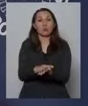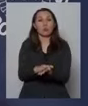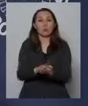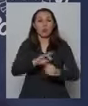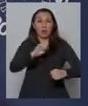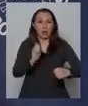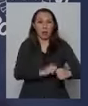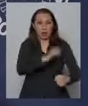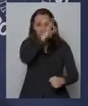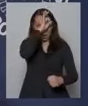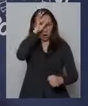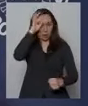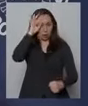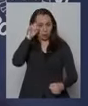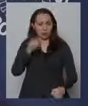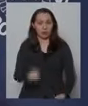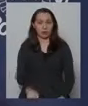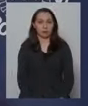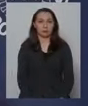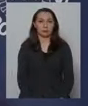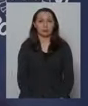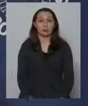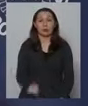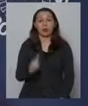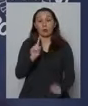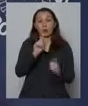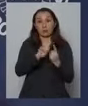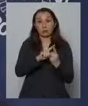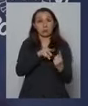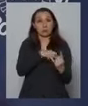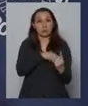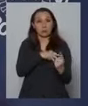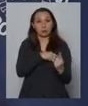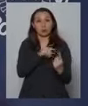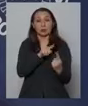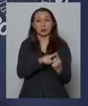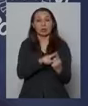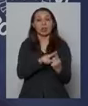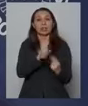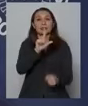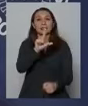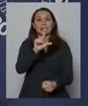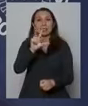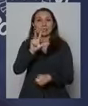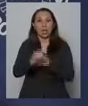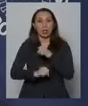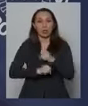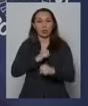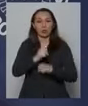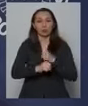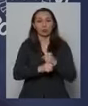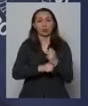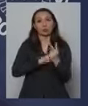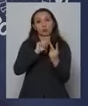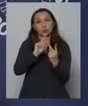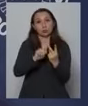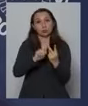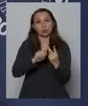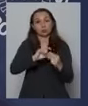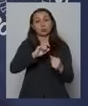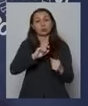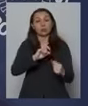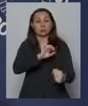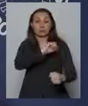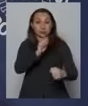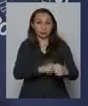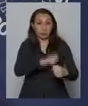de la Araucanía. Una persona de la región metropolitana de 78 años y la persona de la región